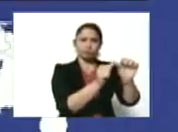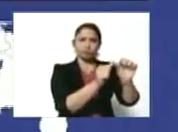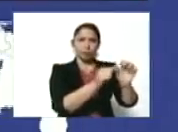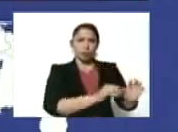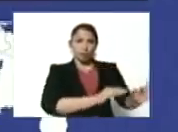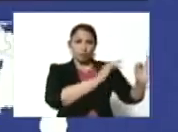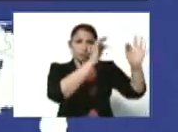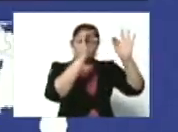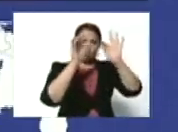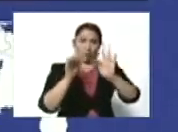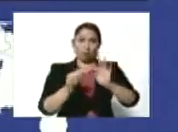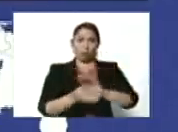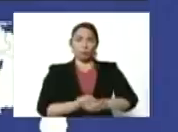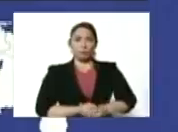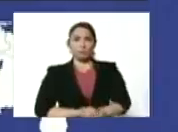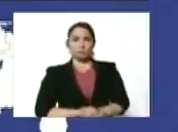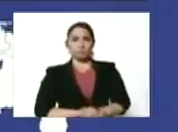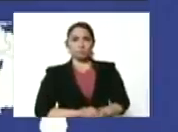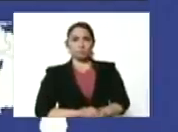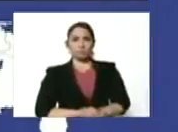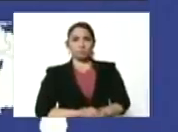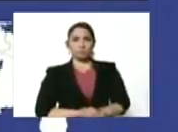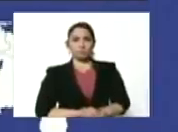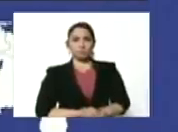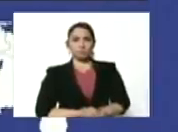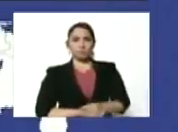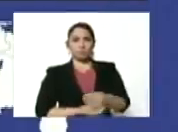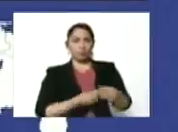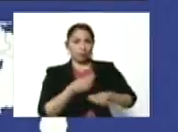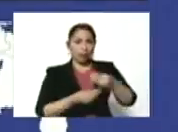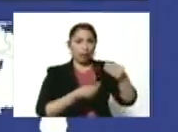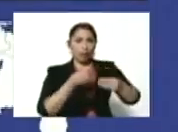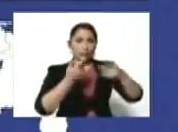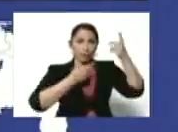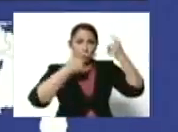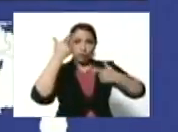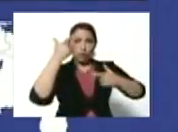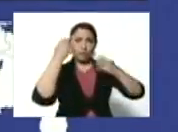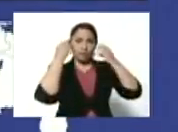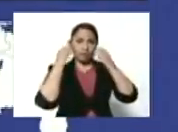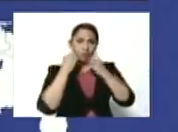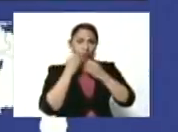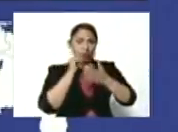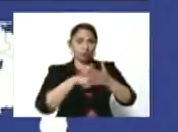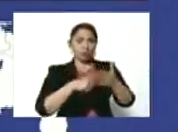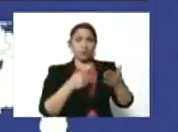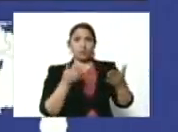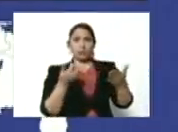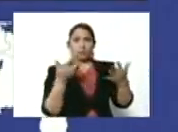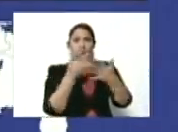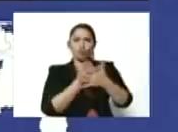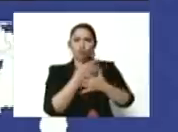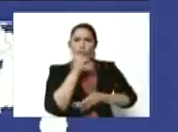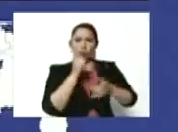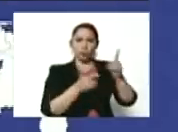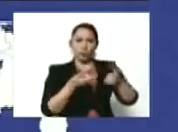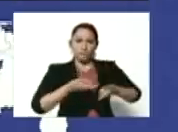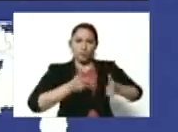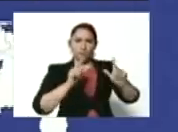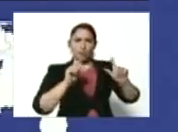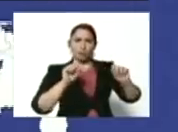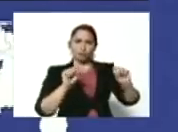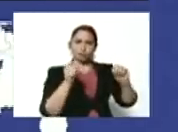legado dejado por Chávez, dejado por Fidel, sin duda alguna. Todo eso nos permite realmente vencer